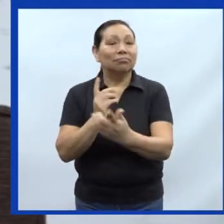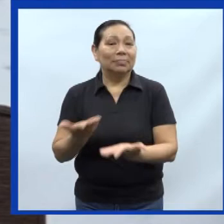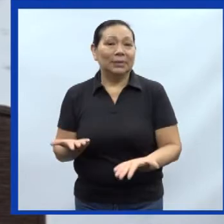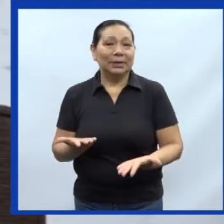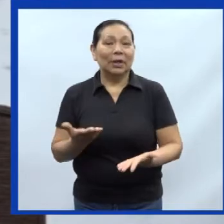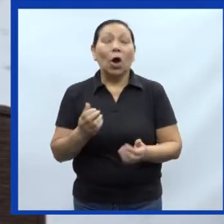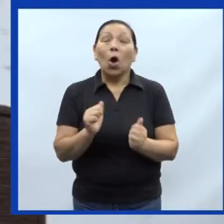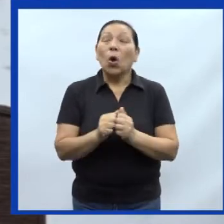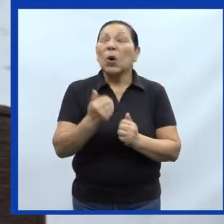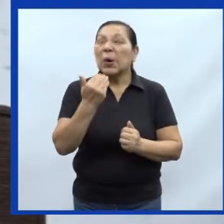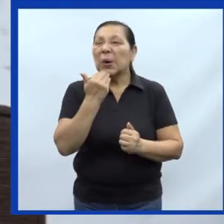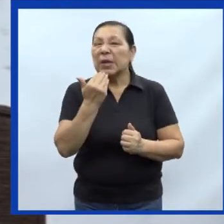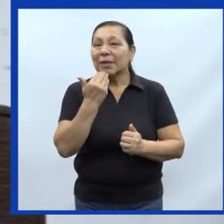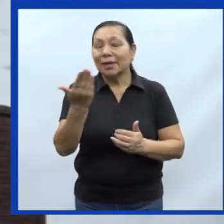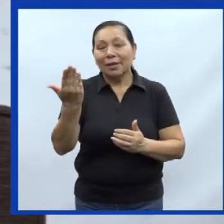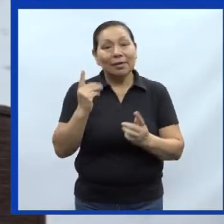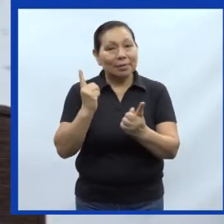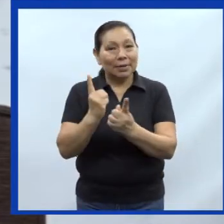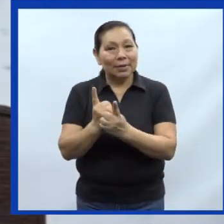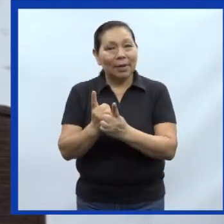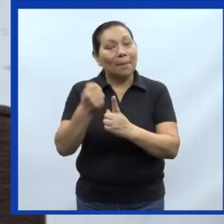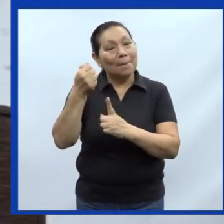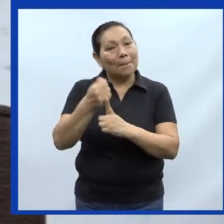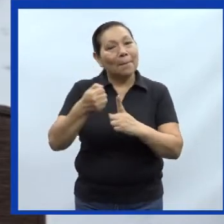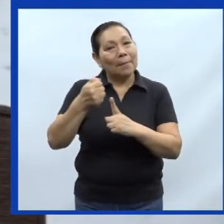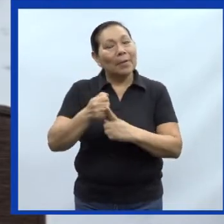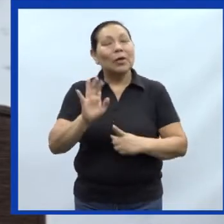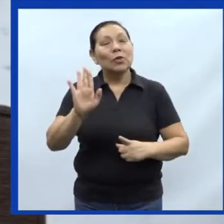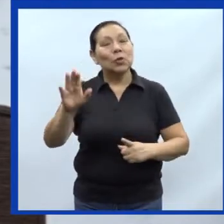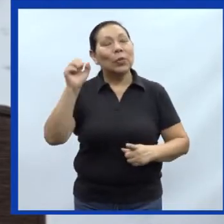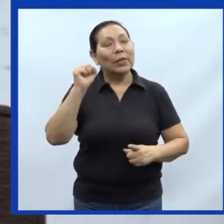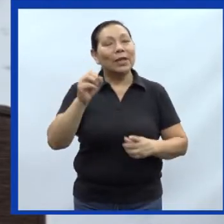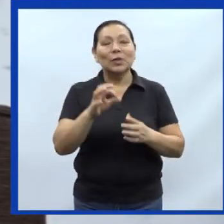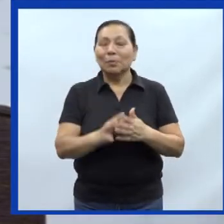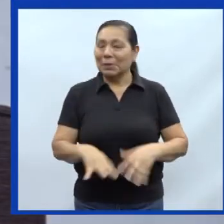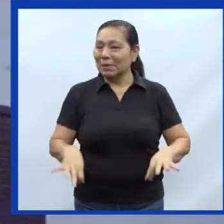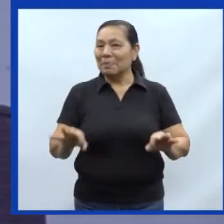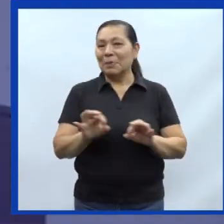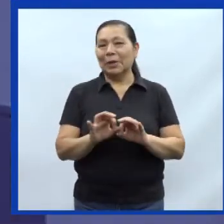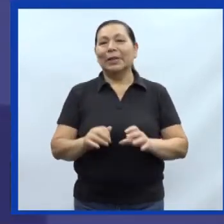directamente o quien estaría directamente amenazado o vulnerado en un derecho fundamental.